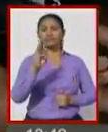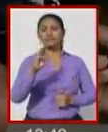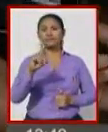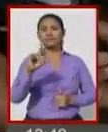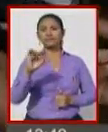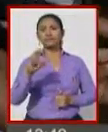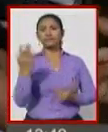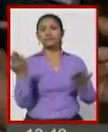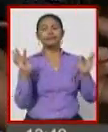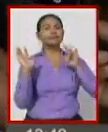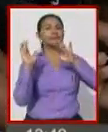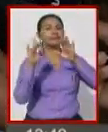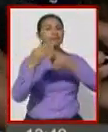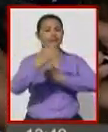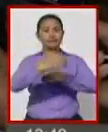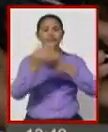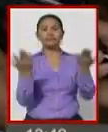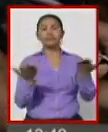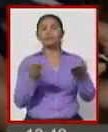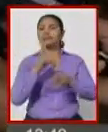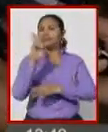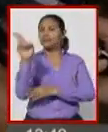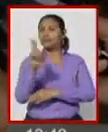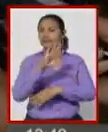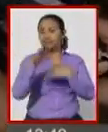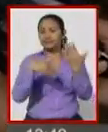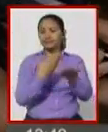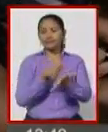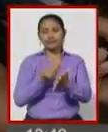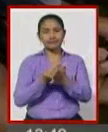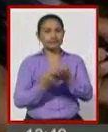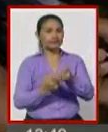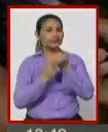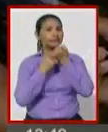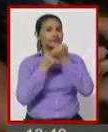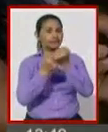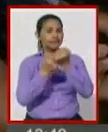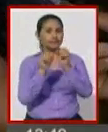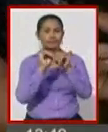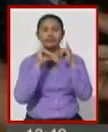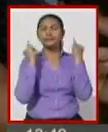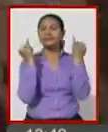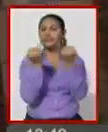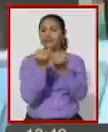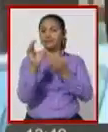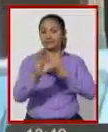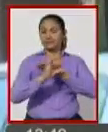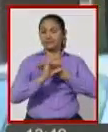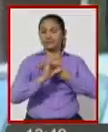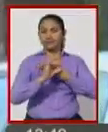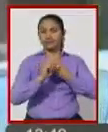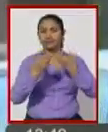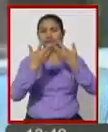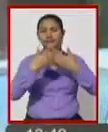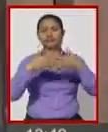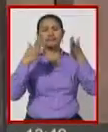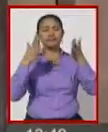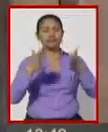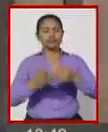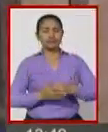toda la gente, de la oficina donde se manejaban todos los recursos que apoyaban las instituciones, cooperativas,